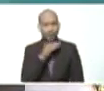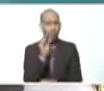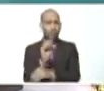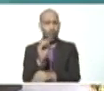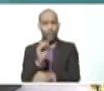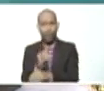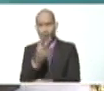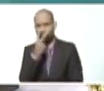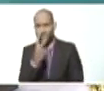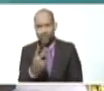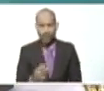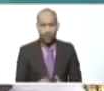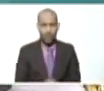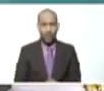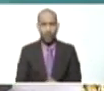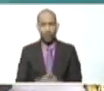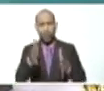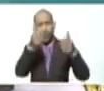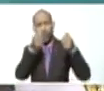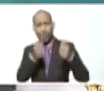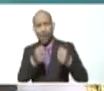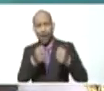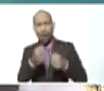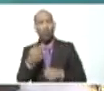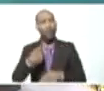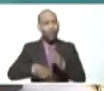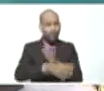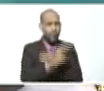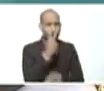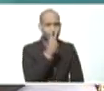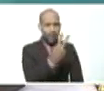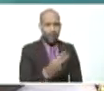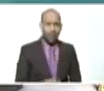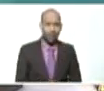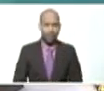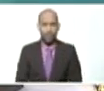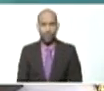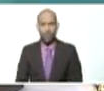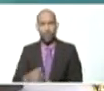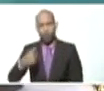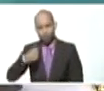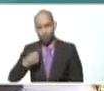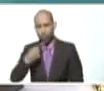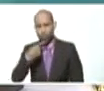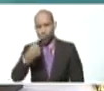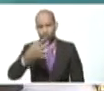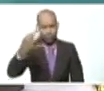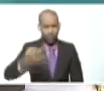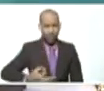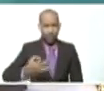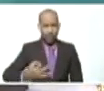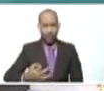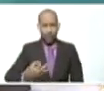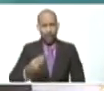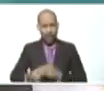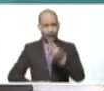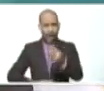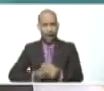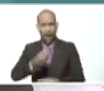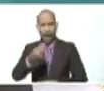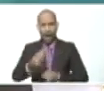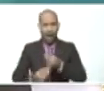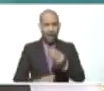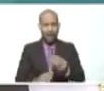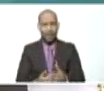me visitaron, encarcelado y fueron a verme. Yo les aseguro que cuando lo hicieron con el